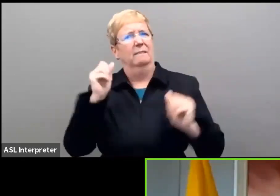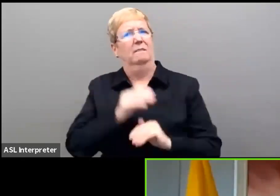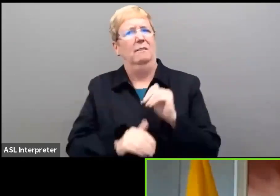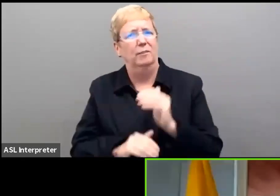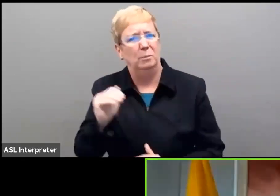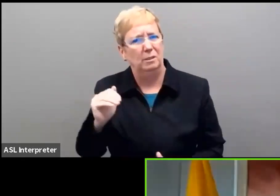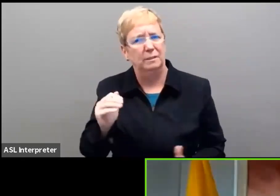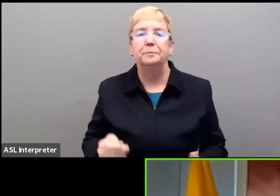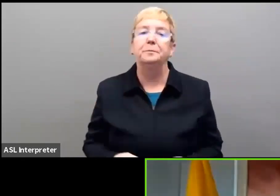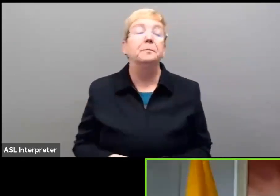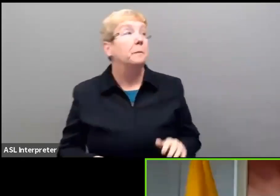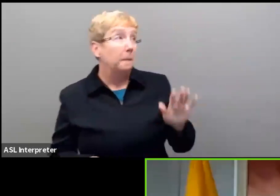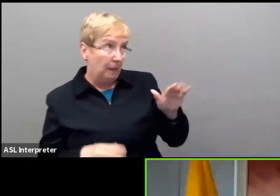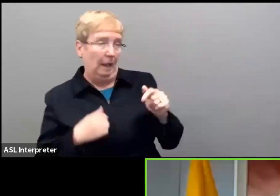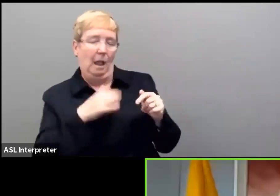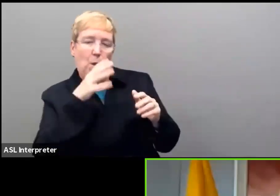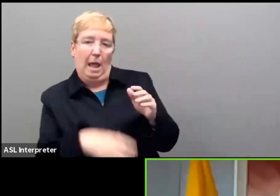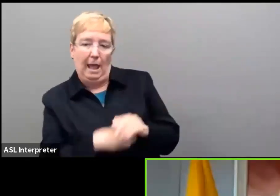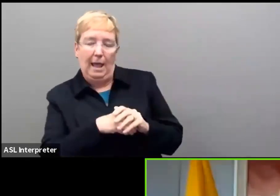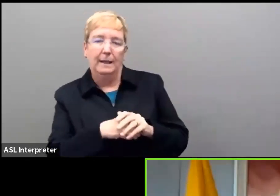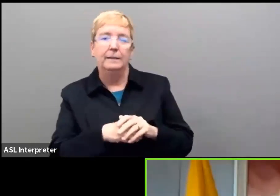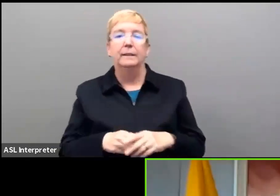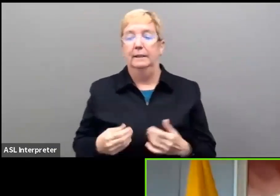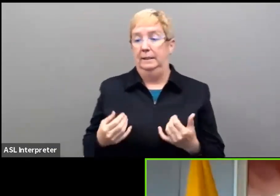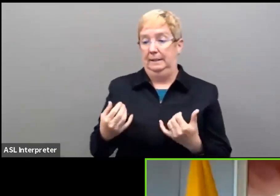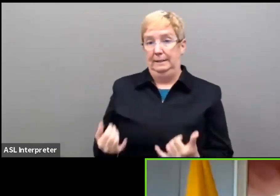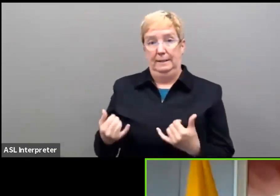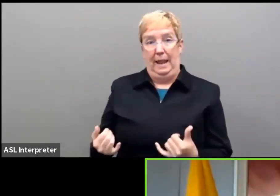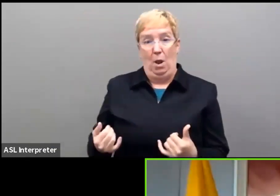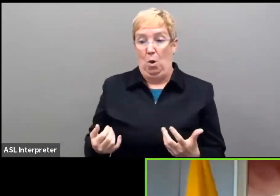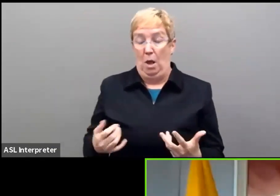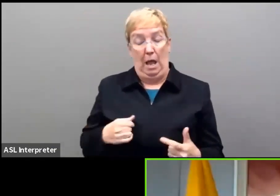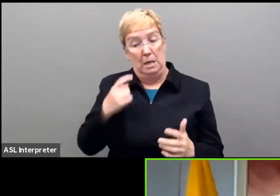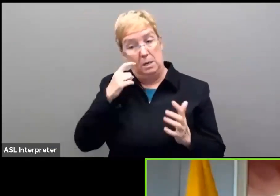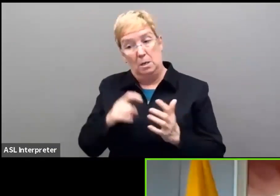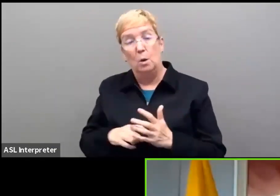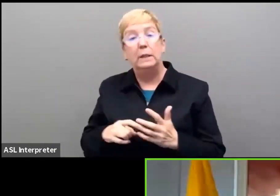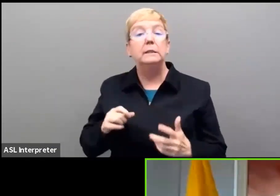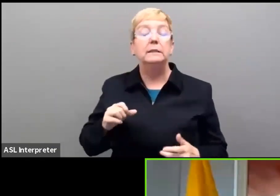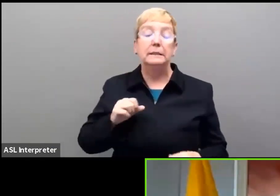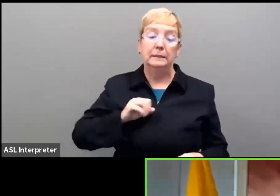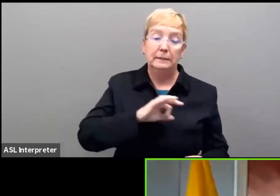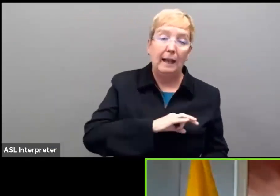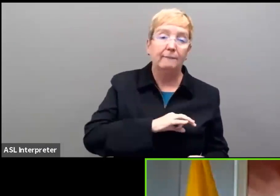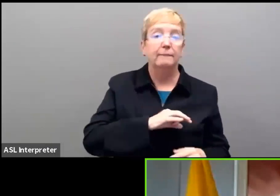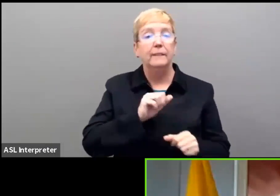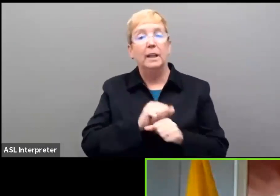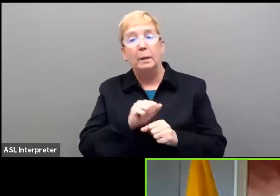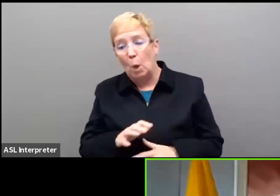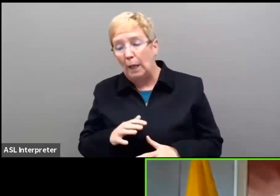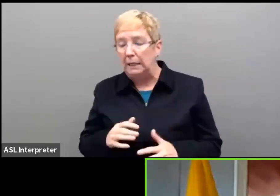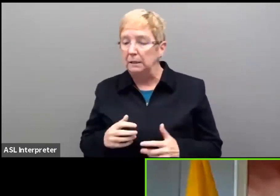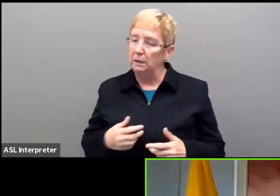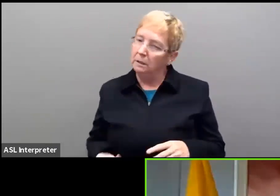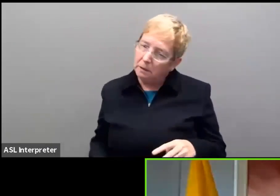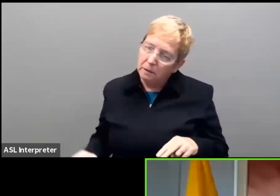del 90 hasta el 99% y las enfermeras hasta un 90%. Yo diría que son 10% los que no